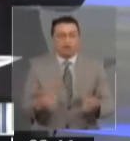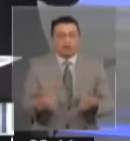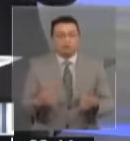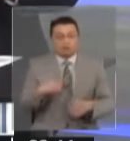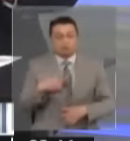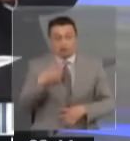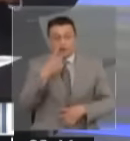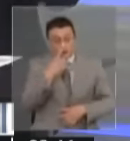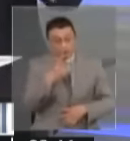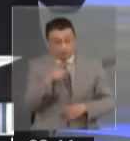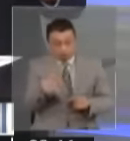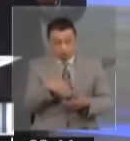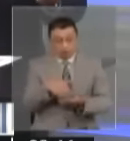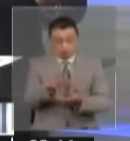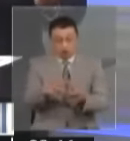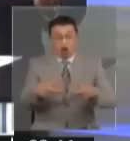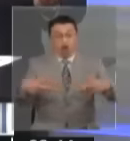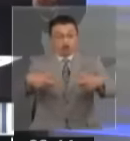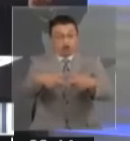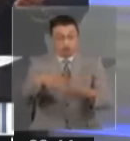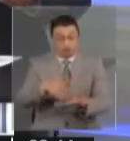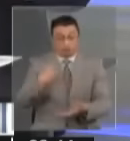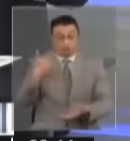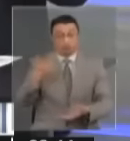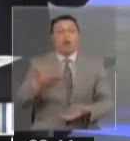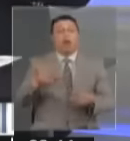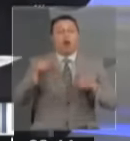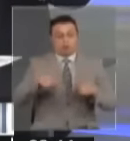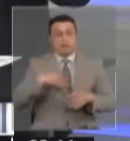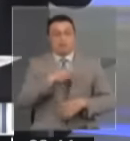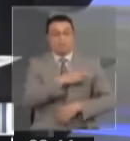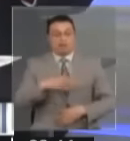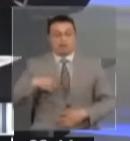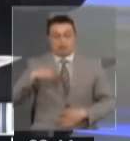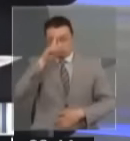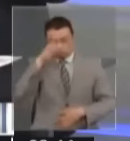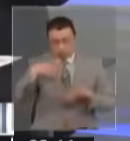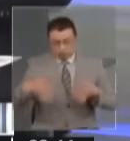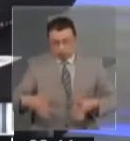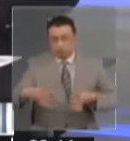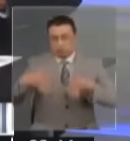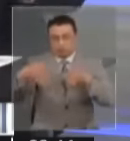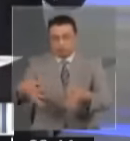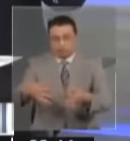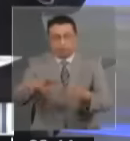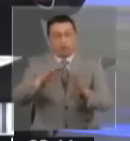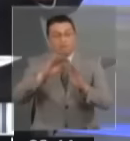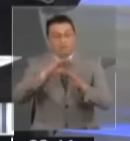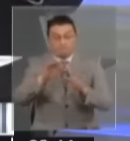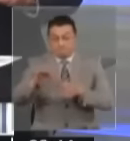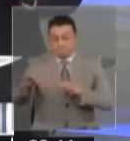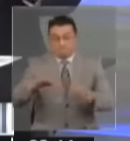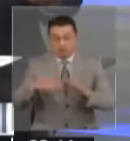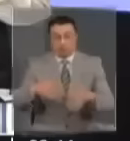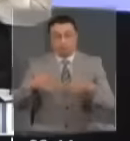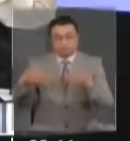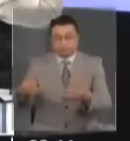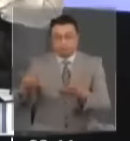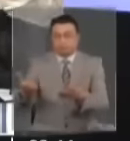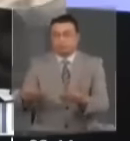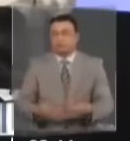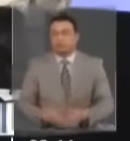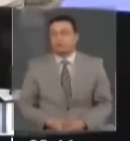que fue rechazado, fui al Ministerio de Salud, le he entregado todos los antecedentes, los planos, para que el Ministerio se interese en este